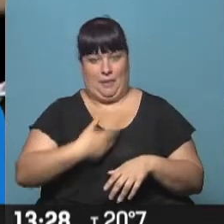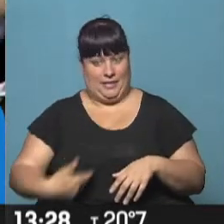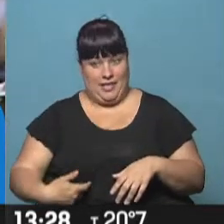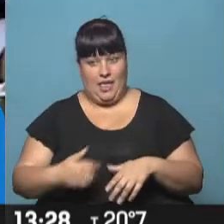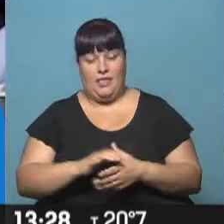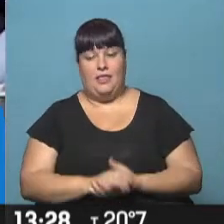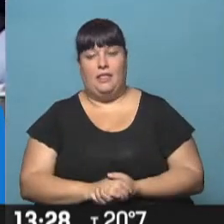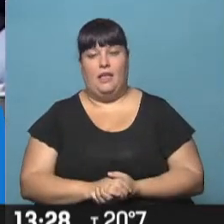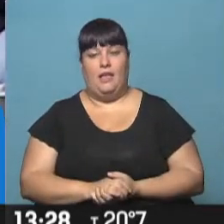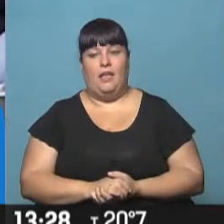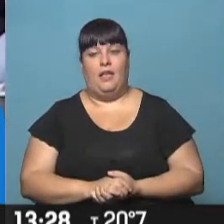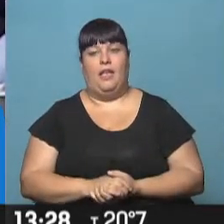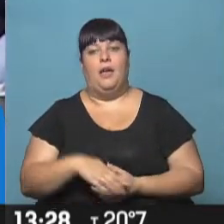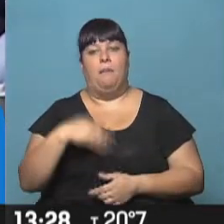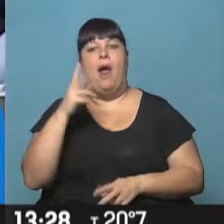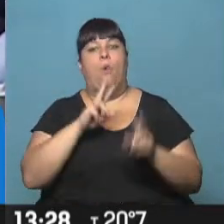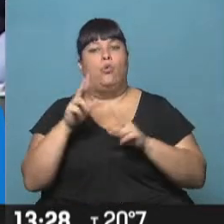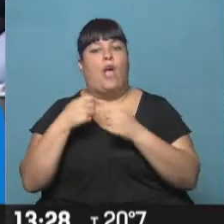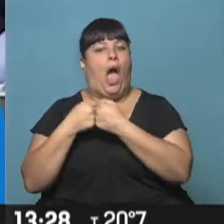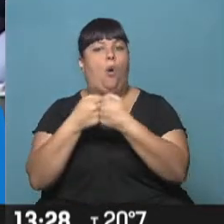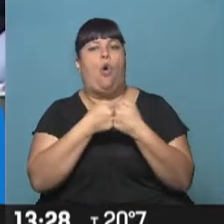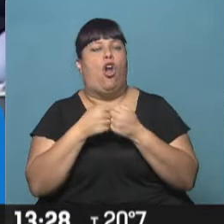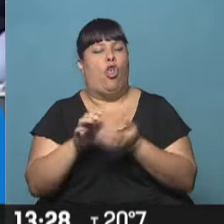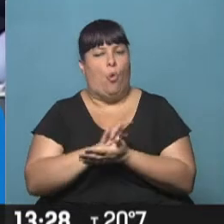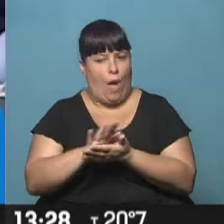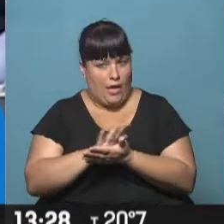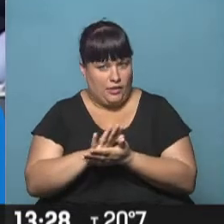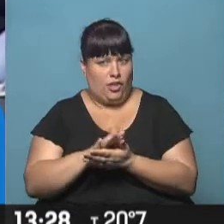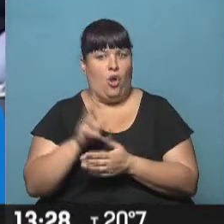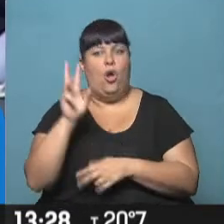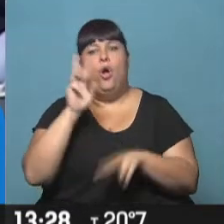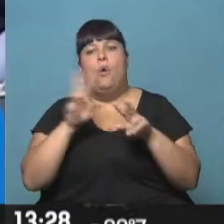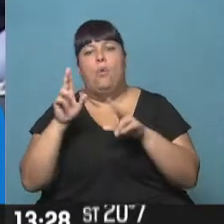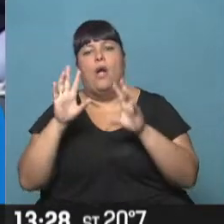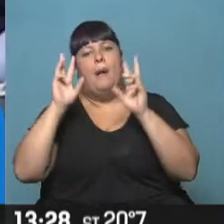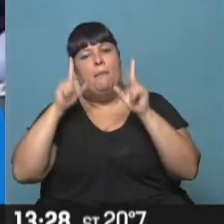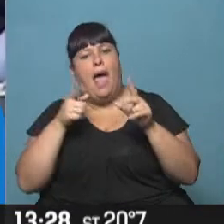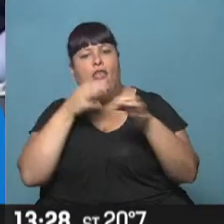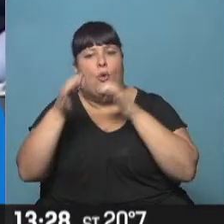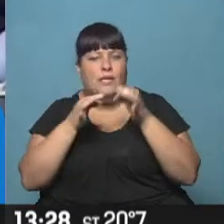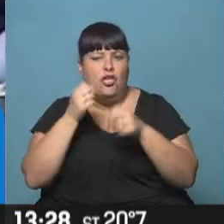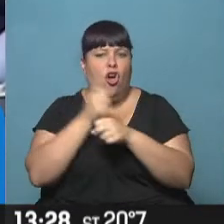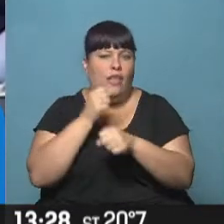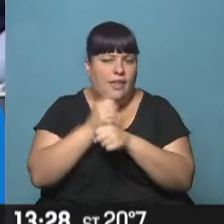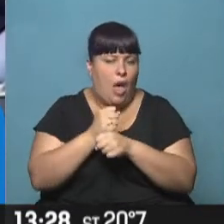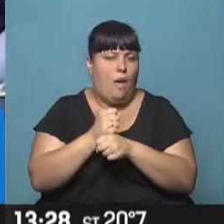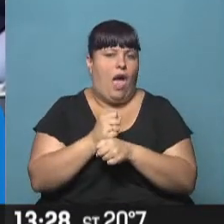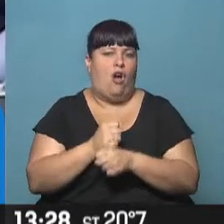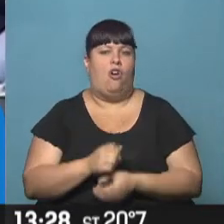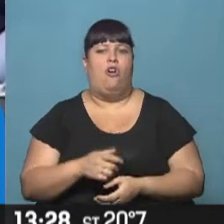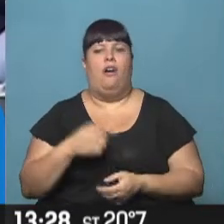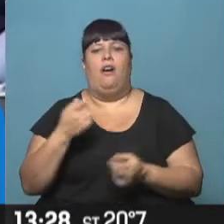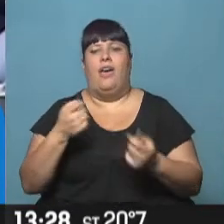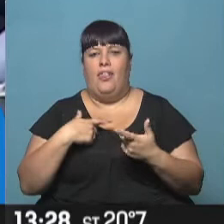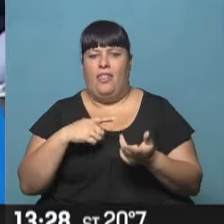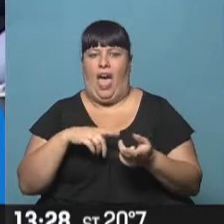presidente, a construir consensos básicos y construir un esquema de diálogo y de trabajo que nos lleve a